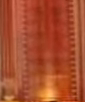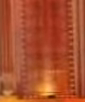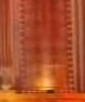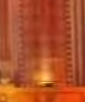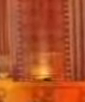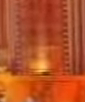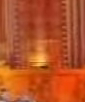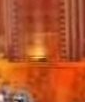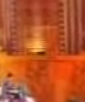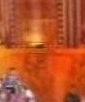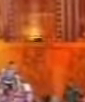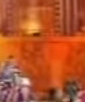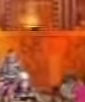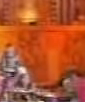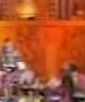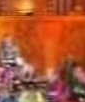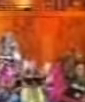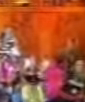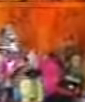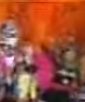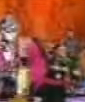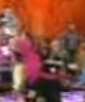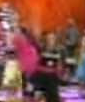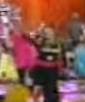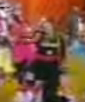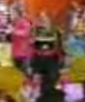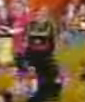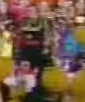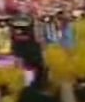Ojalá que consigan una plaza para estar en la gran final. Ya lo consiguieron en el año...